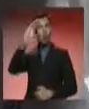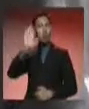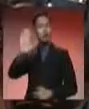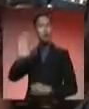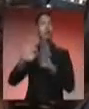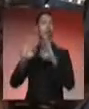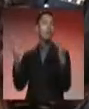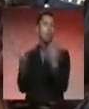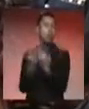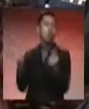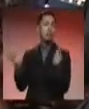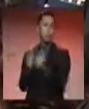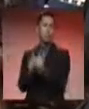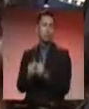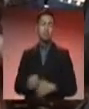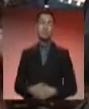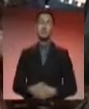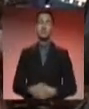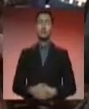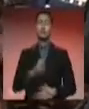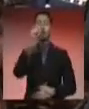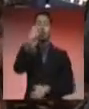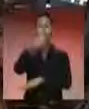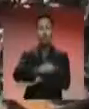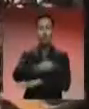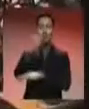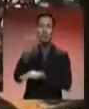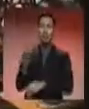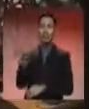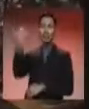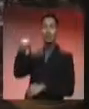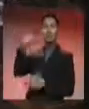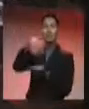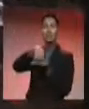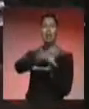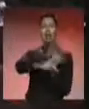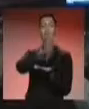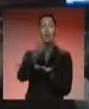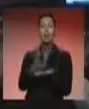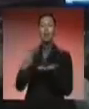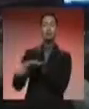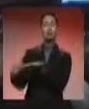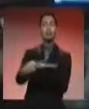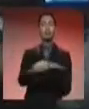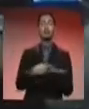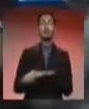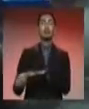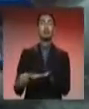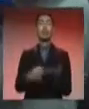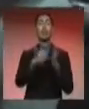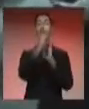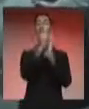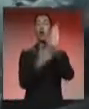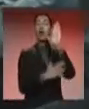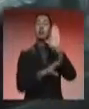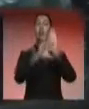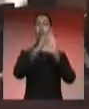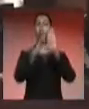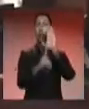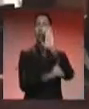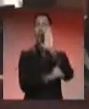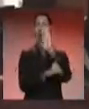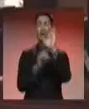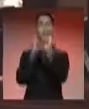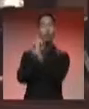y su familia. Esto ocurre a un día de que el Pleno de la Asamblea se reúna para discutir el contenido del proyecto del Código de